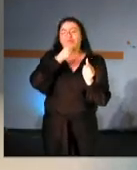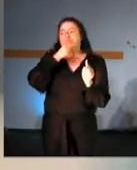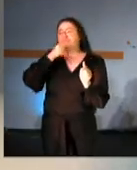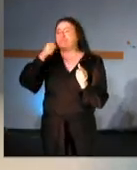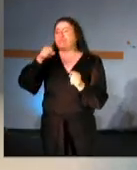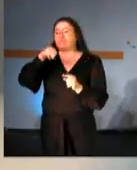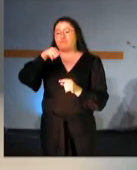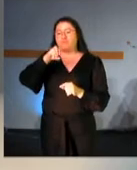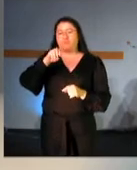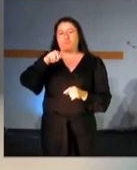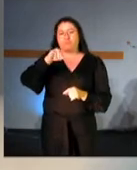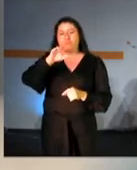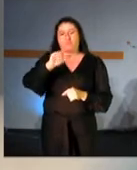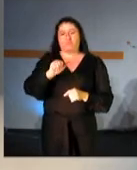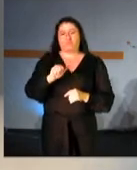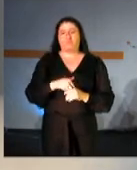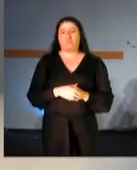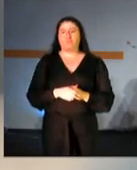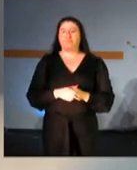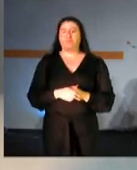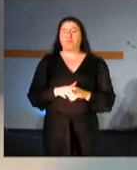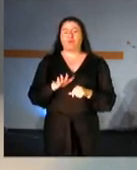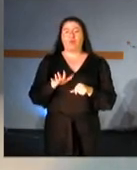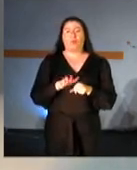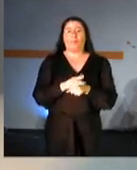a Mónica, porque es muy raro